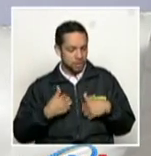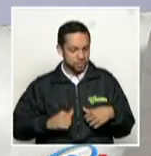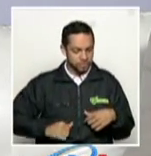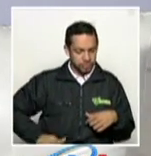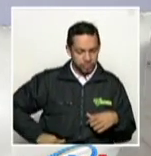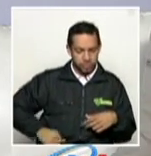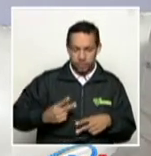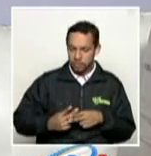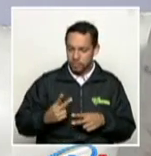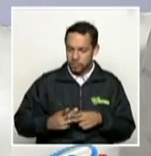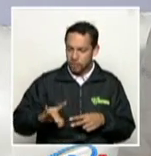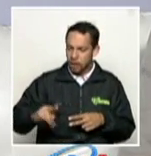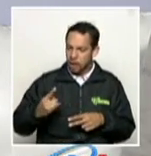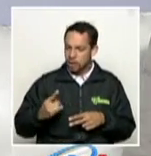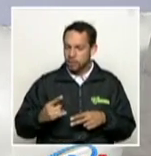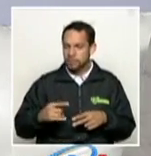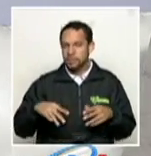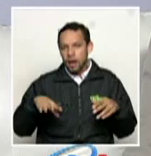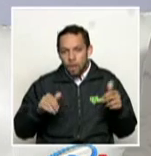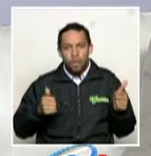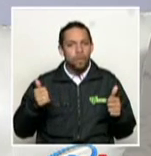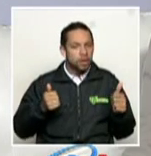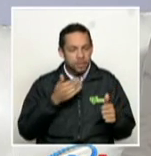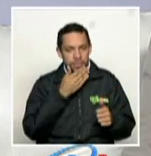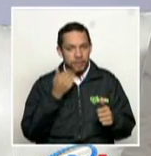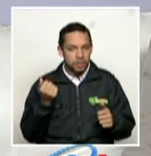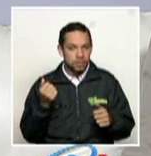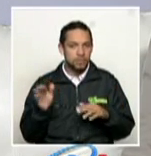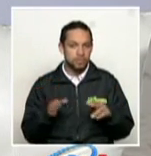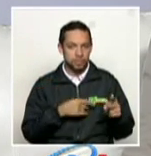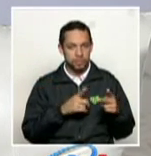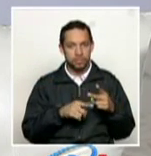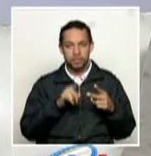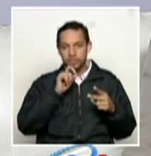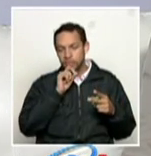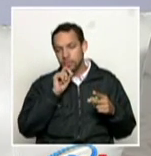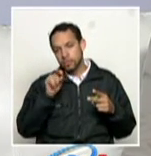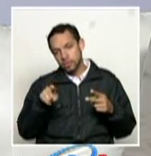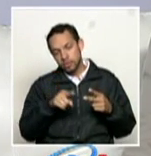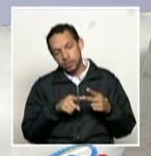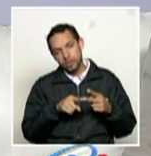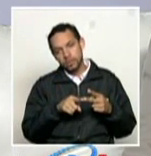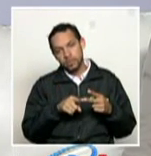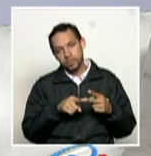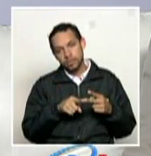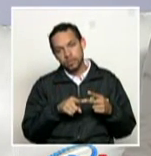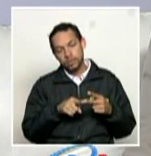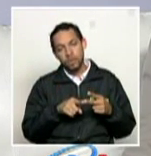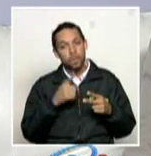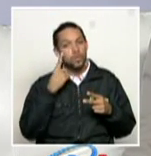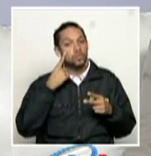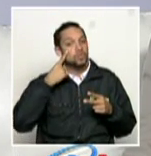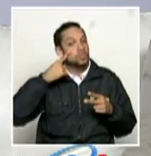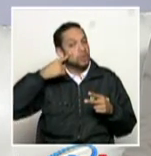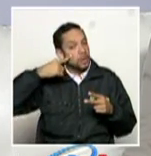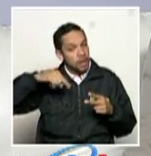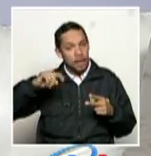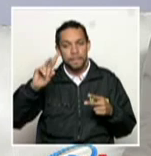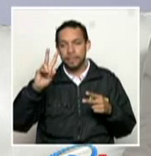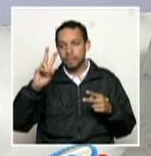es peligroso que no me opere o que me opere. Y otra preguntita, yo quiero que un día de esos usted